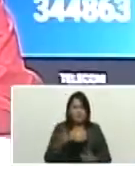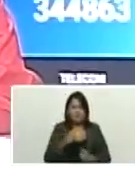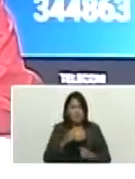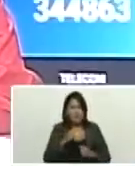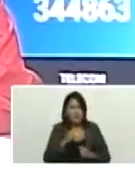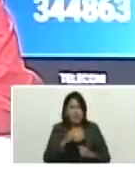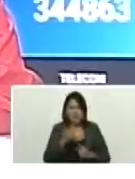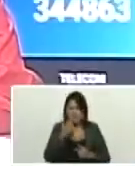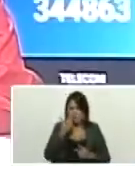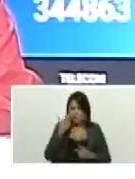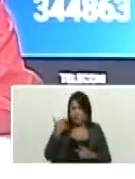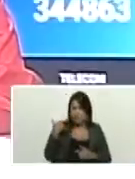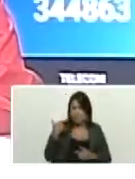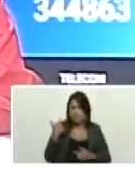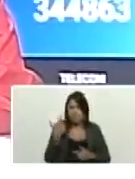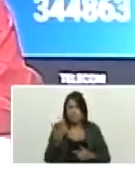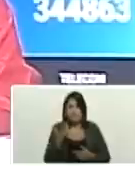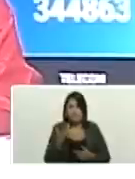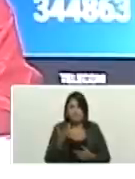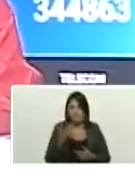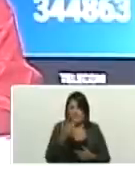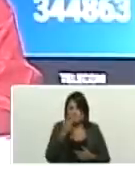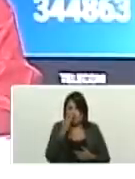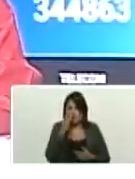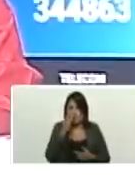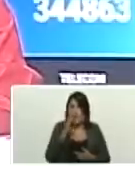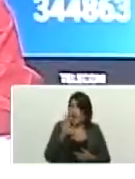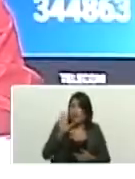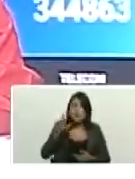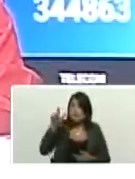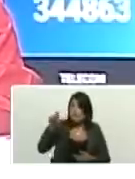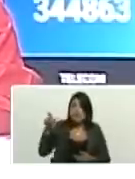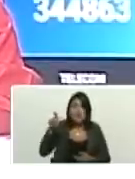insolente, lleno de ego, como esa gente, pues.